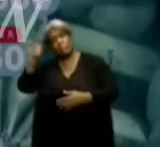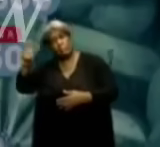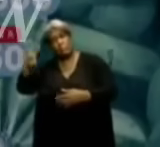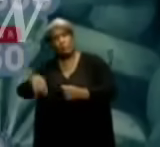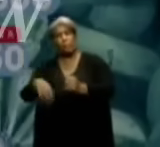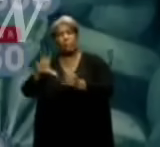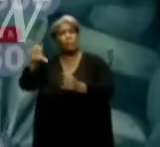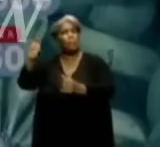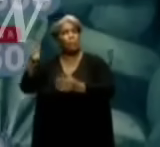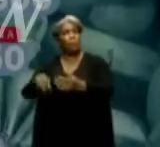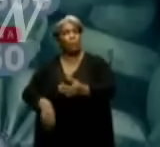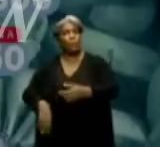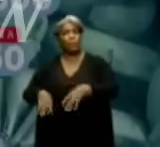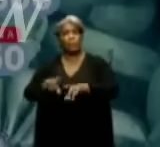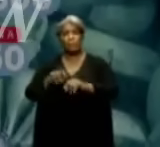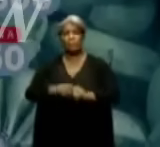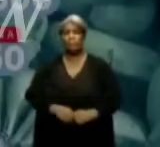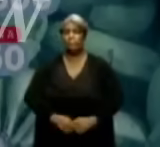pesos.